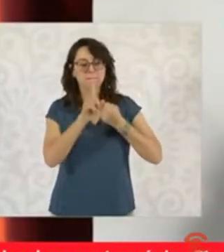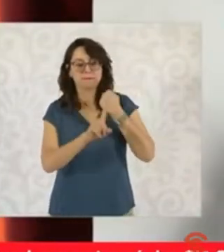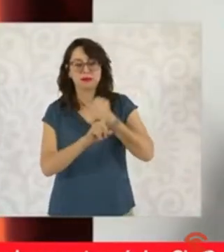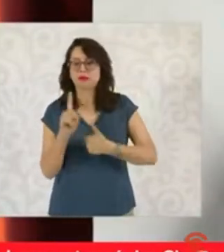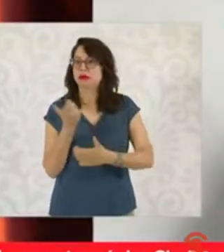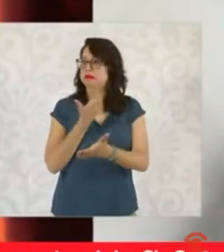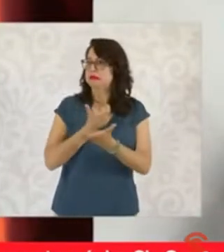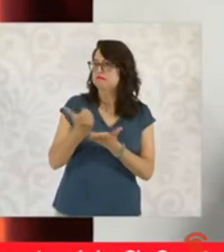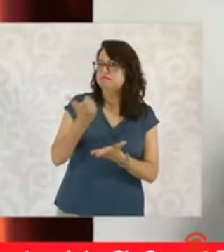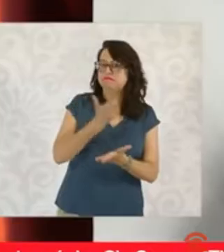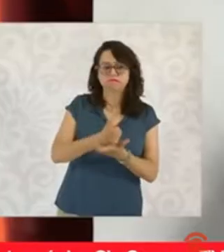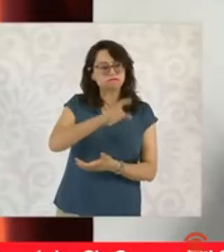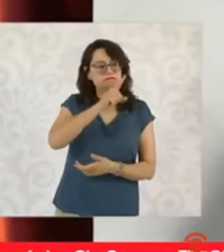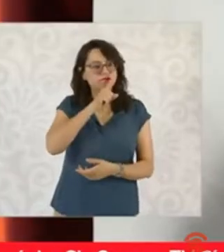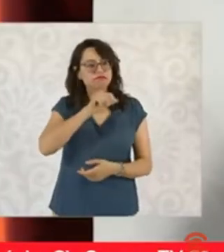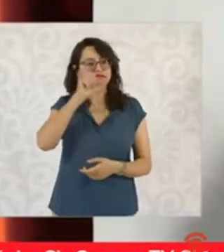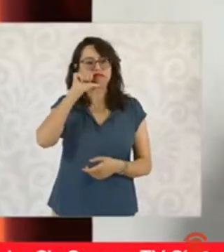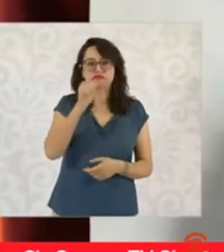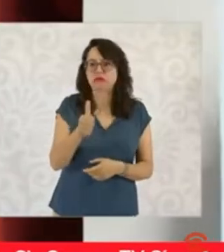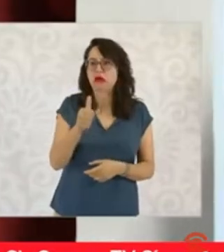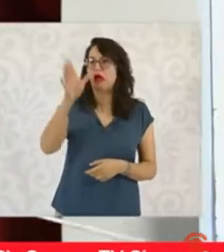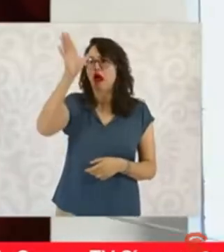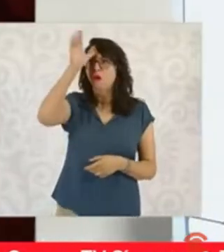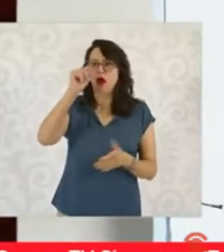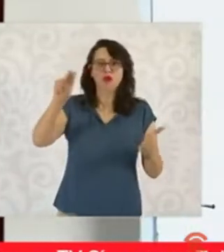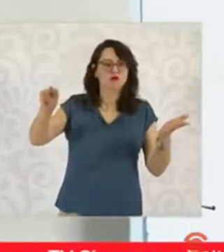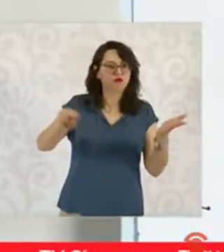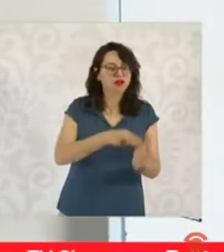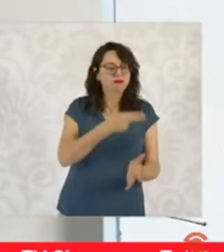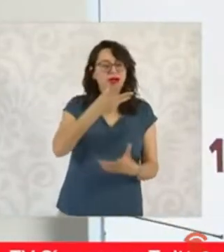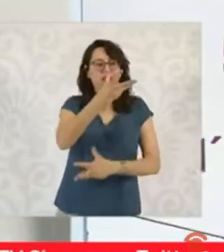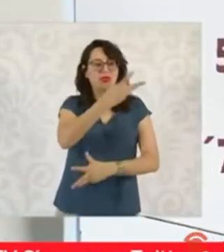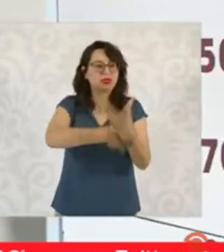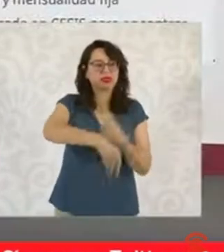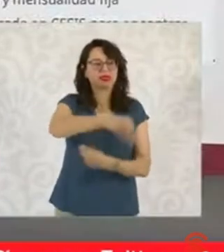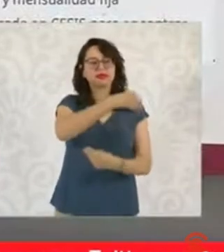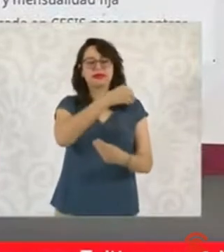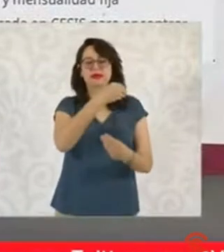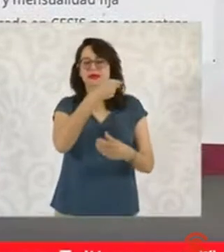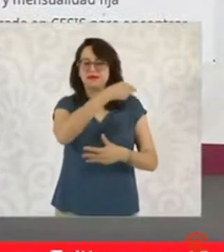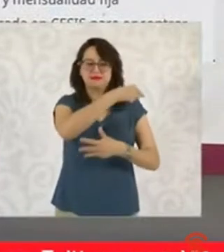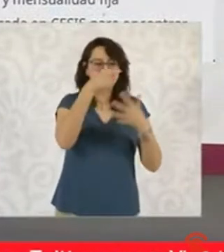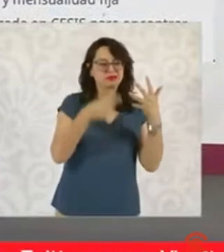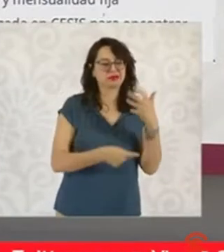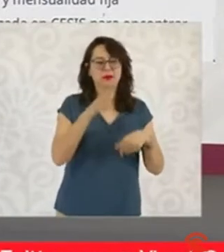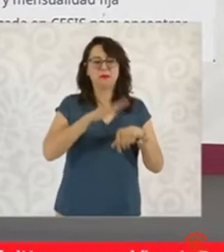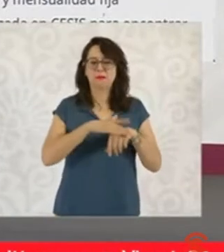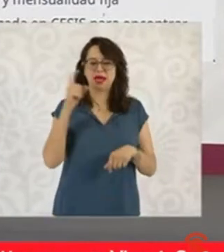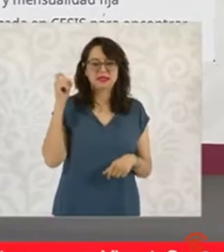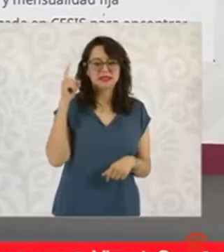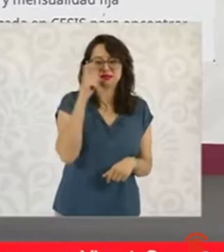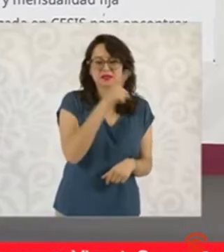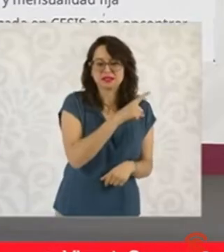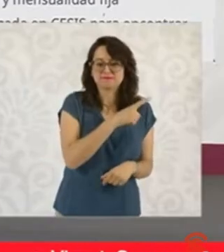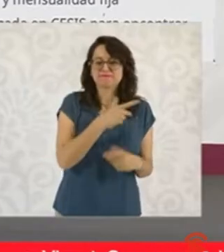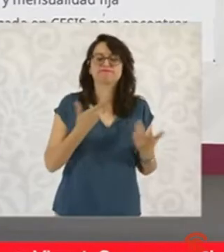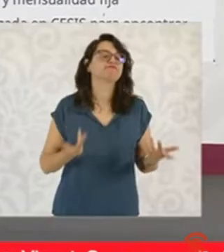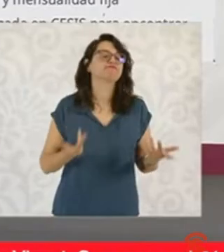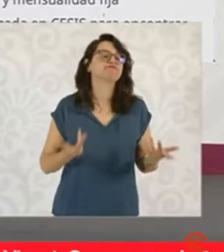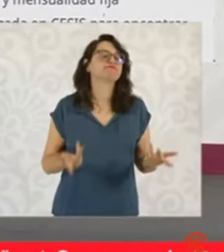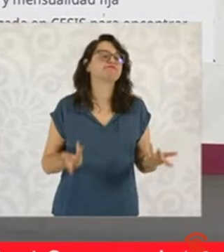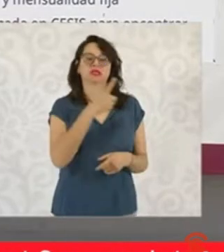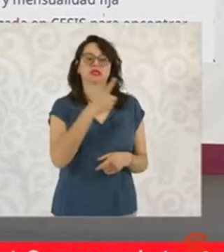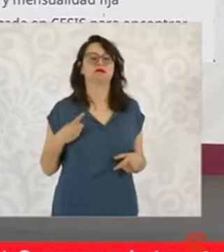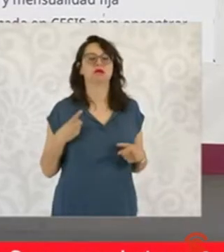tuvieron reestructuraciones, porque ya se complicó, se requiere que acudan a las delegaciones del Infonavit. Esto